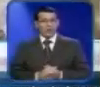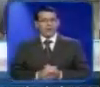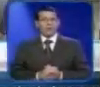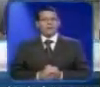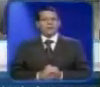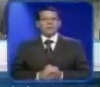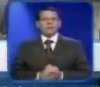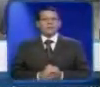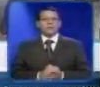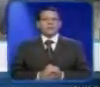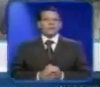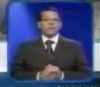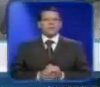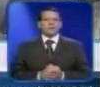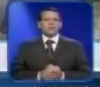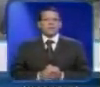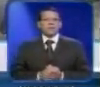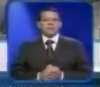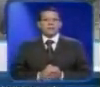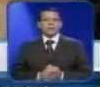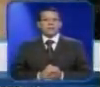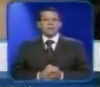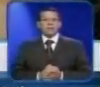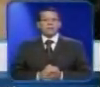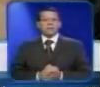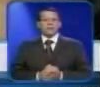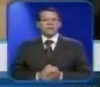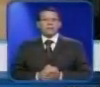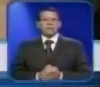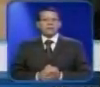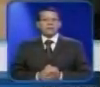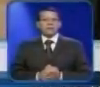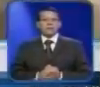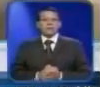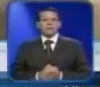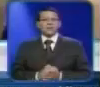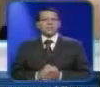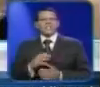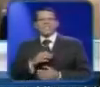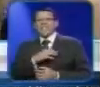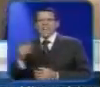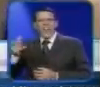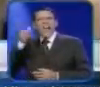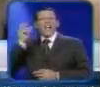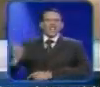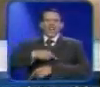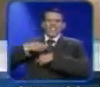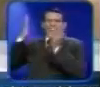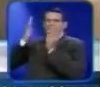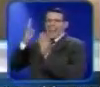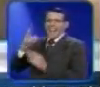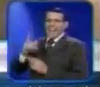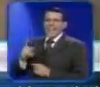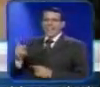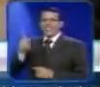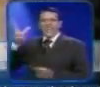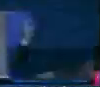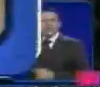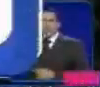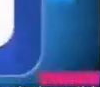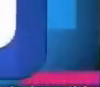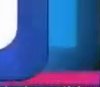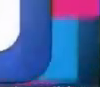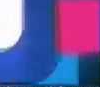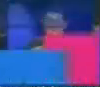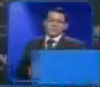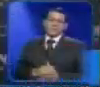Yo soy el chef. Que lo va a morder un peluche. Señorita Margarita, escuche. Escuche un cipote, chico, porque aquí el que tiene que escuchar eres tú,